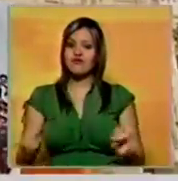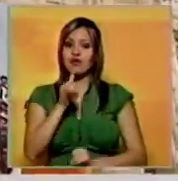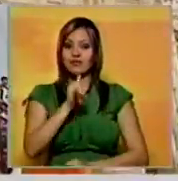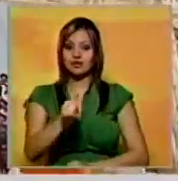Rosa